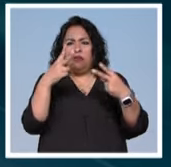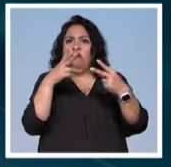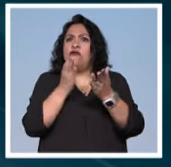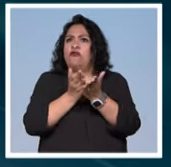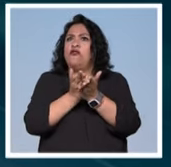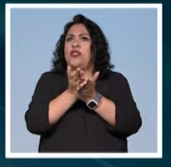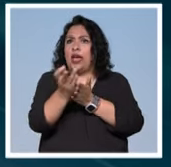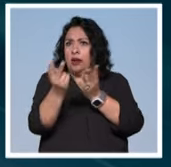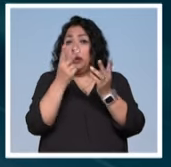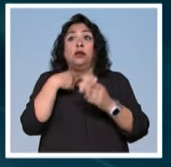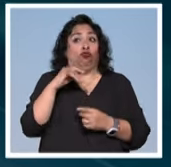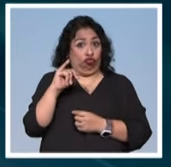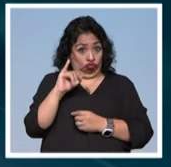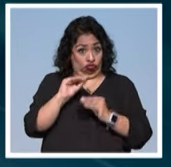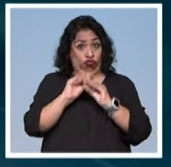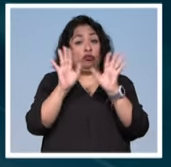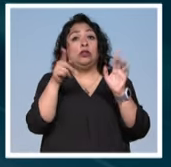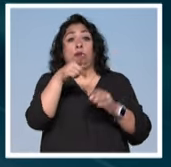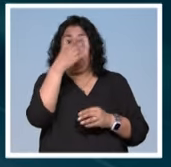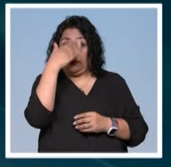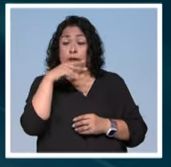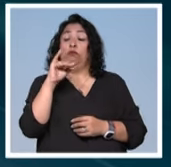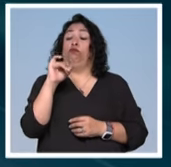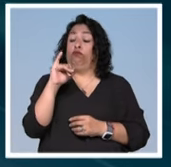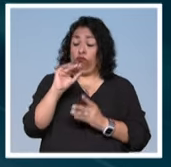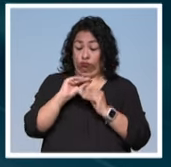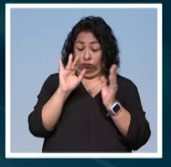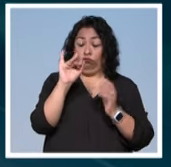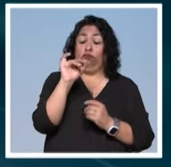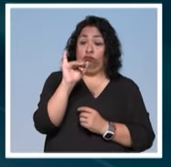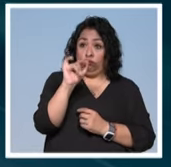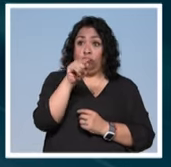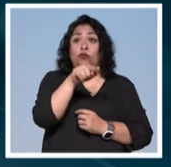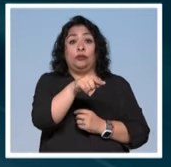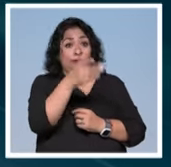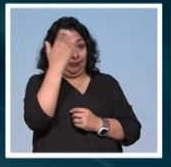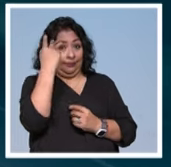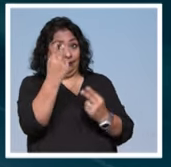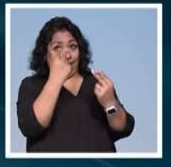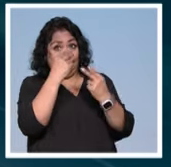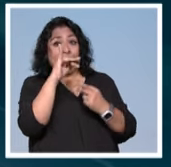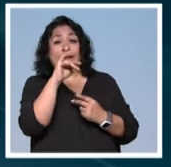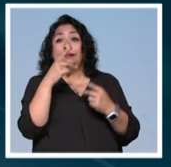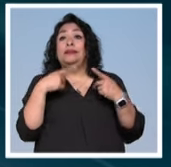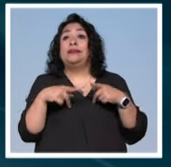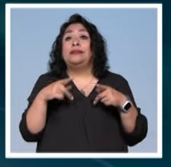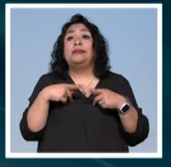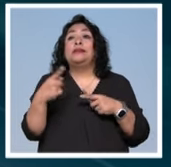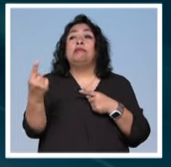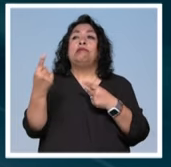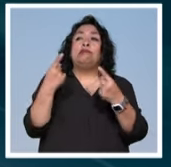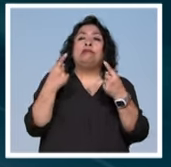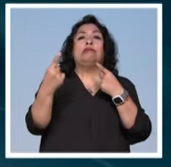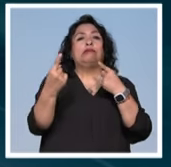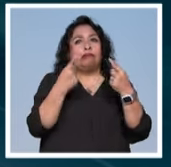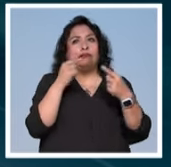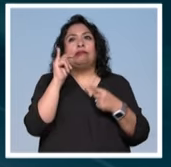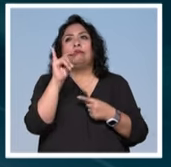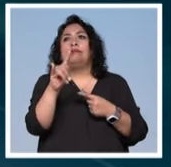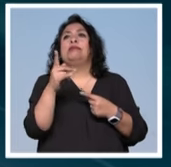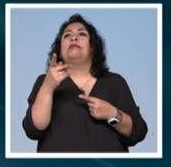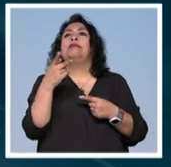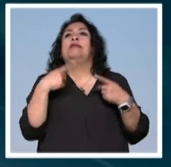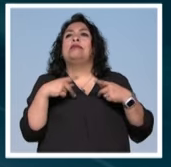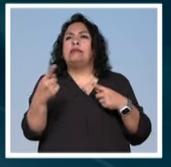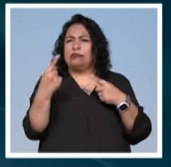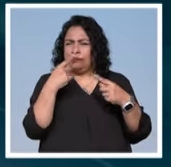muy fiel Sí claro tú lo tú lo sabes muy bien tú yo creo que eras uno de esos públicos fieles nos dice por supuesto per gente que